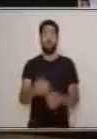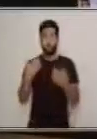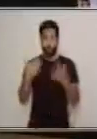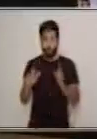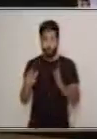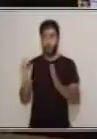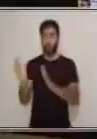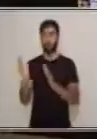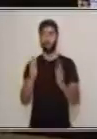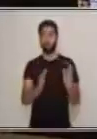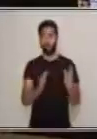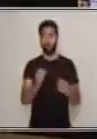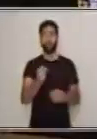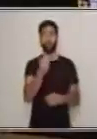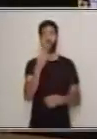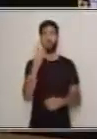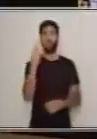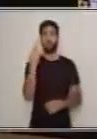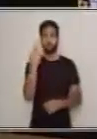Escena número 3.